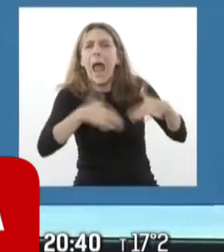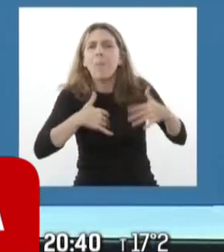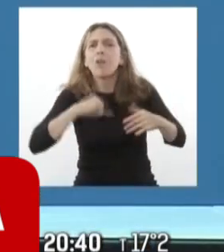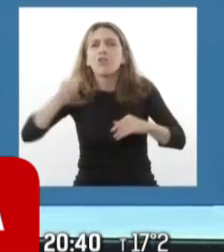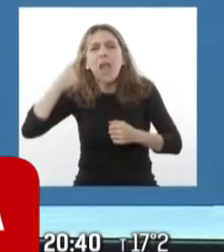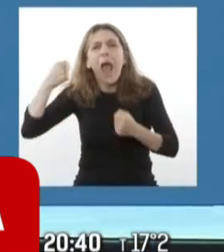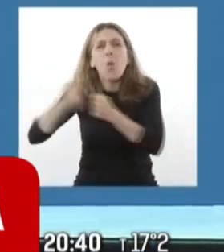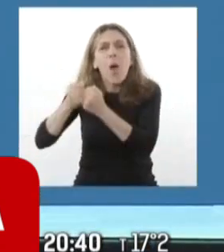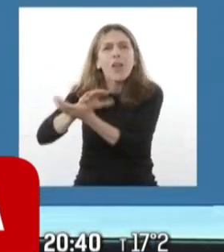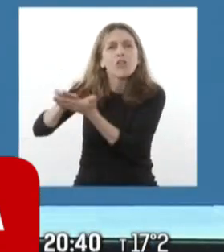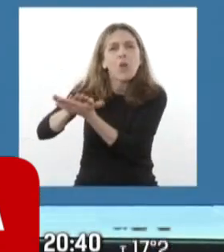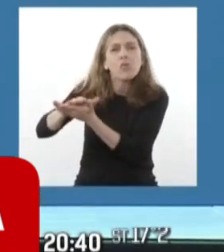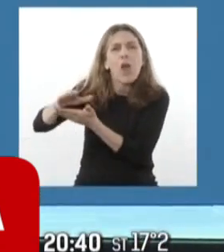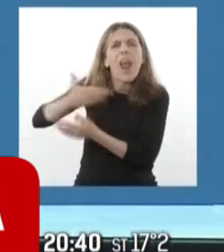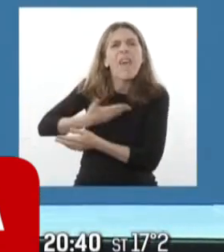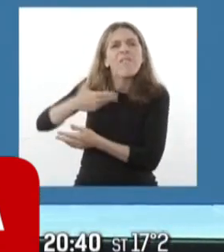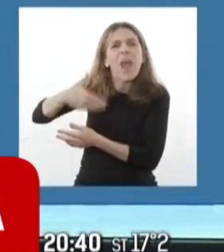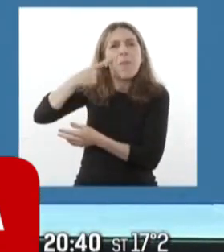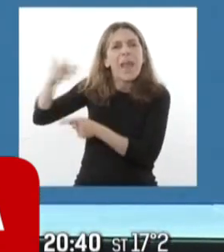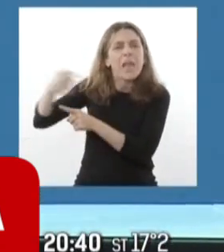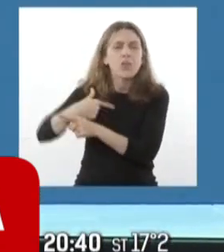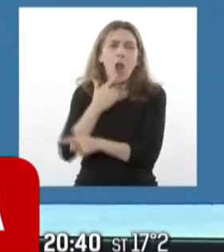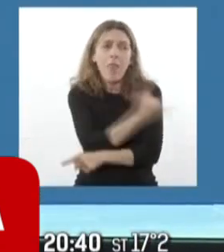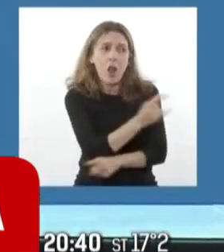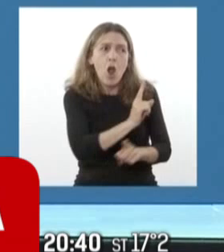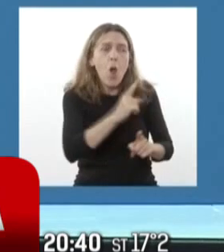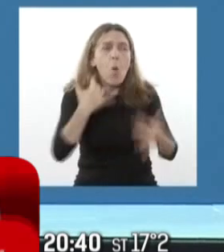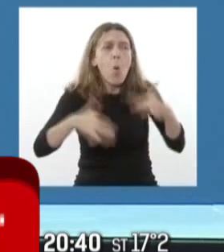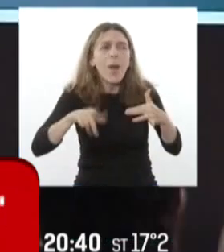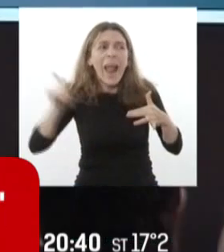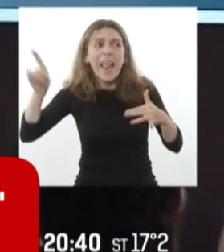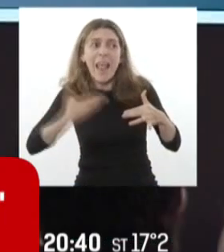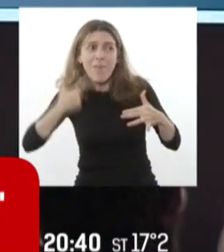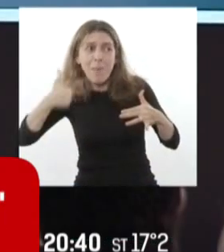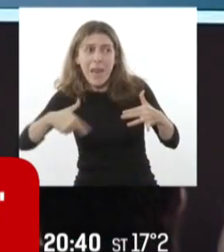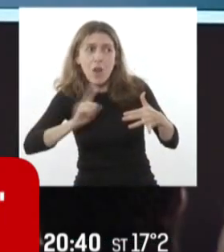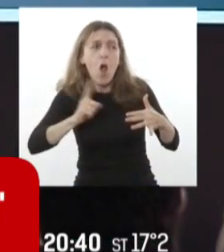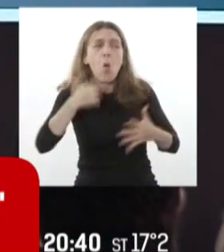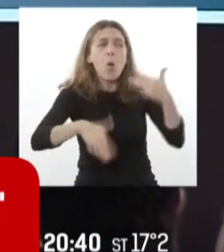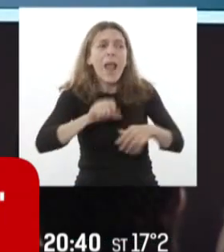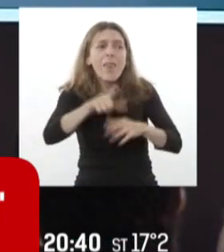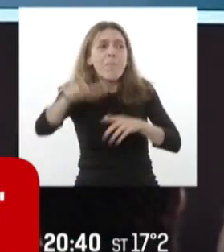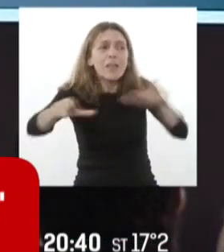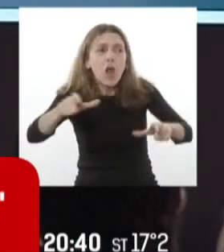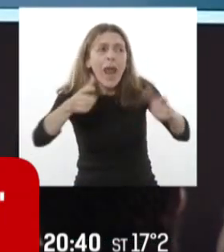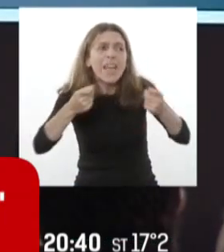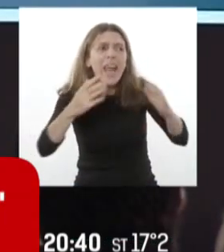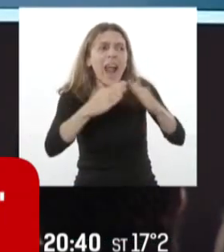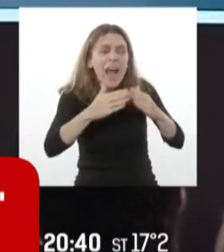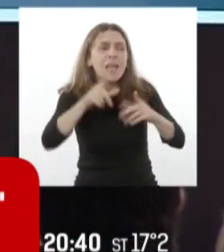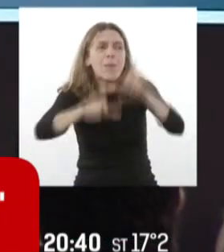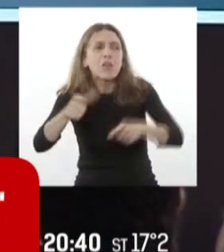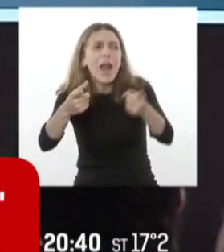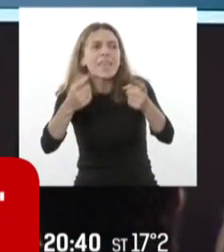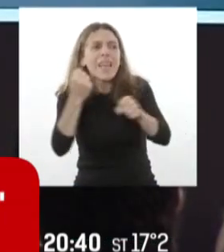fondo, yo digo, miren, mi urgencia son los que no tienen casa, mi urgencia son los que no tienen techo, mi urgencia son los que no tienen trabajo,